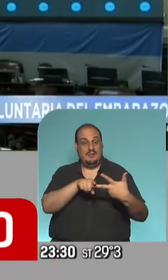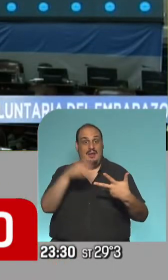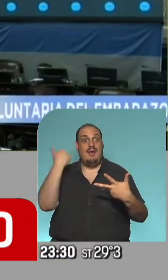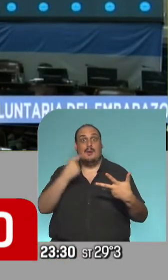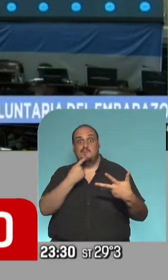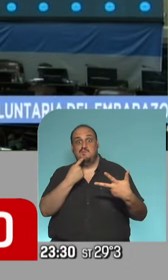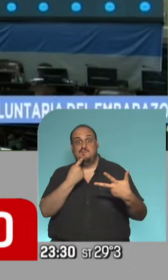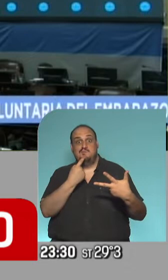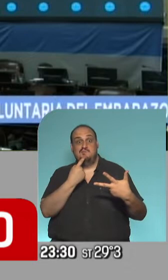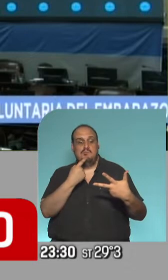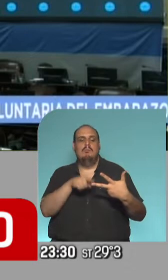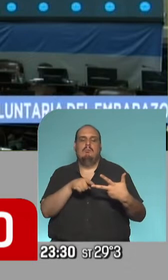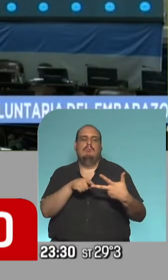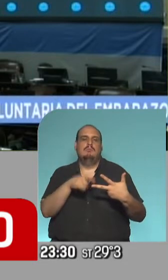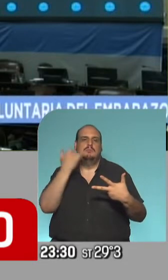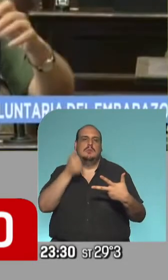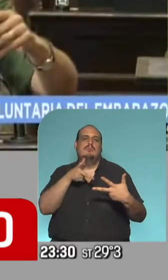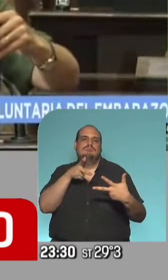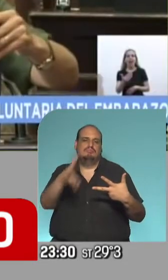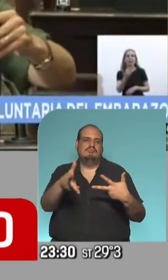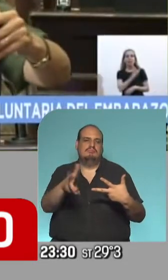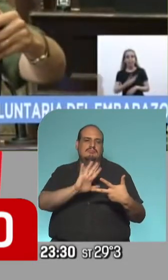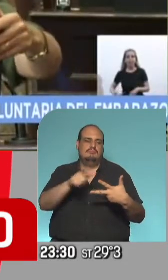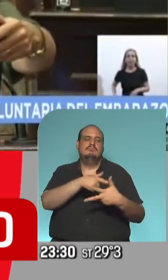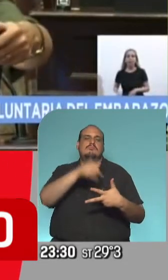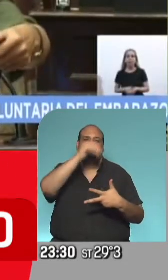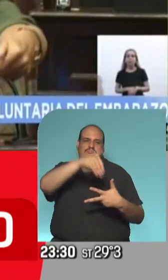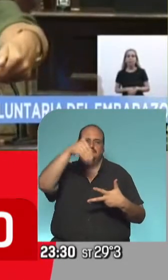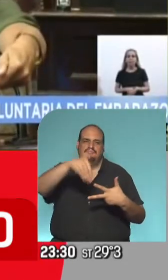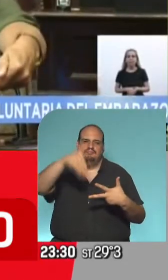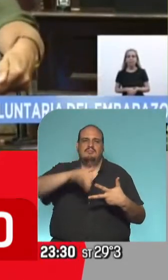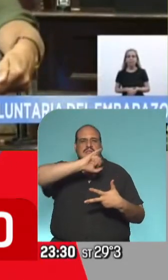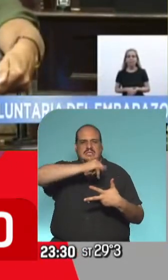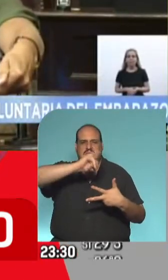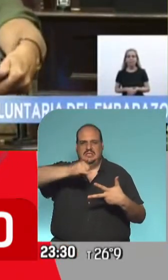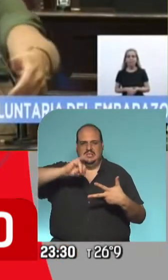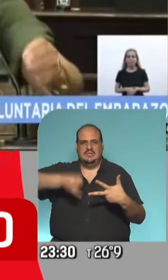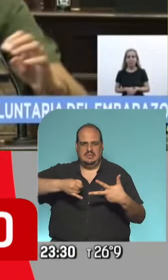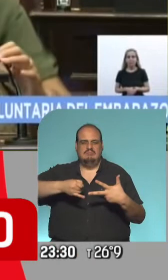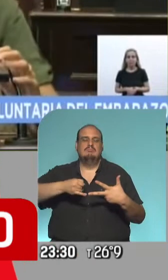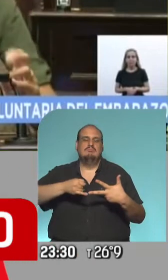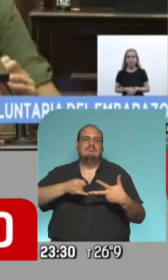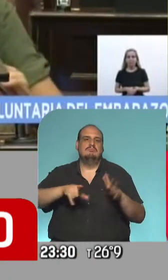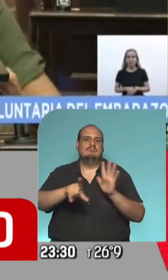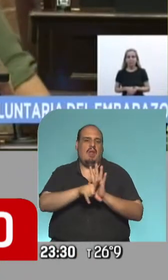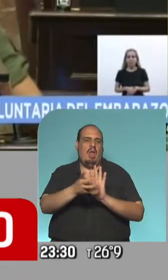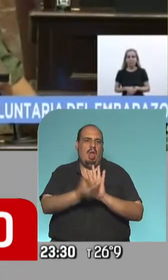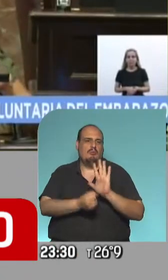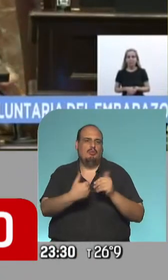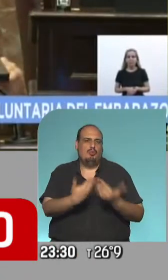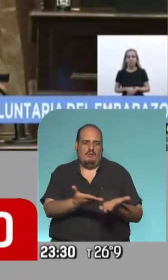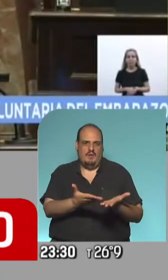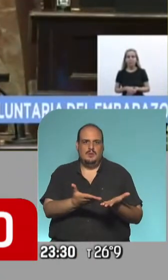en duda y que han expuesto y que han anunciado que votarán por el sí, por el apoyo a la legalización del